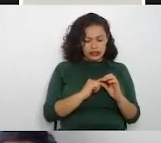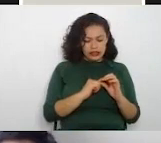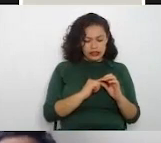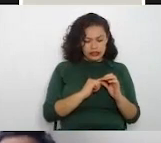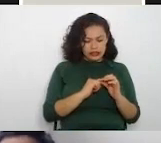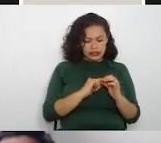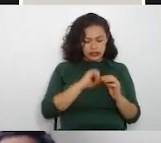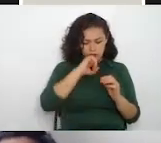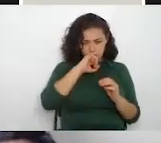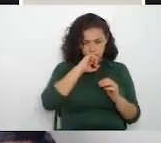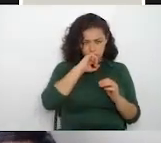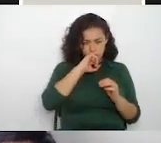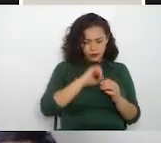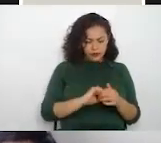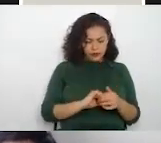Ok.